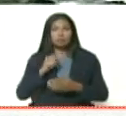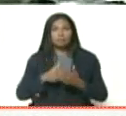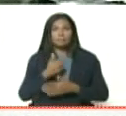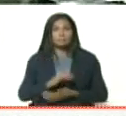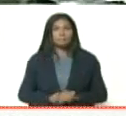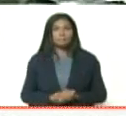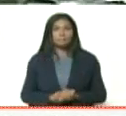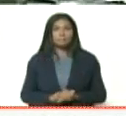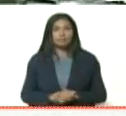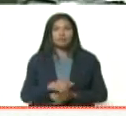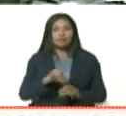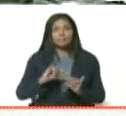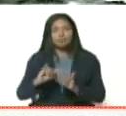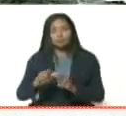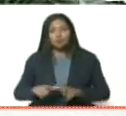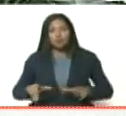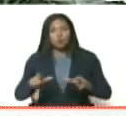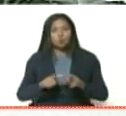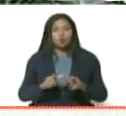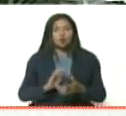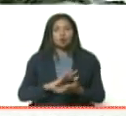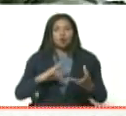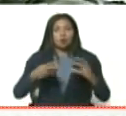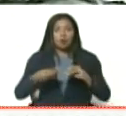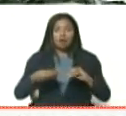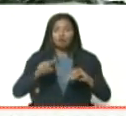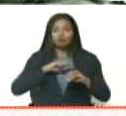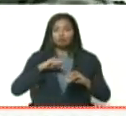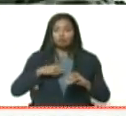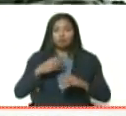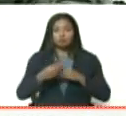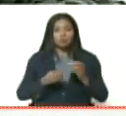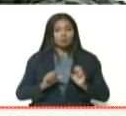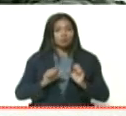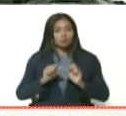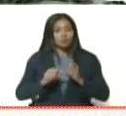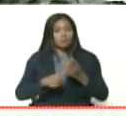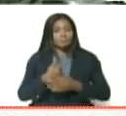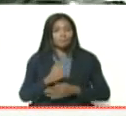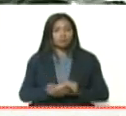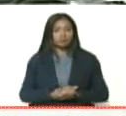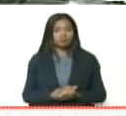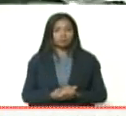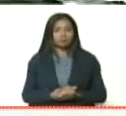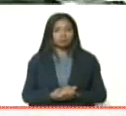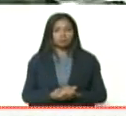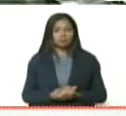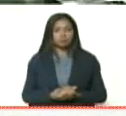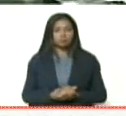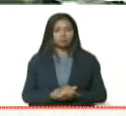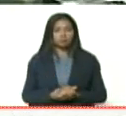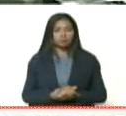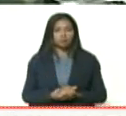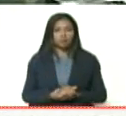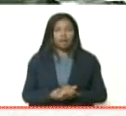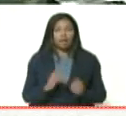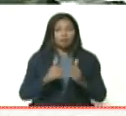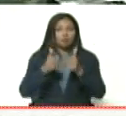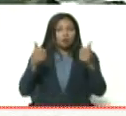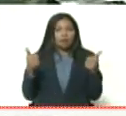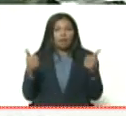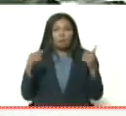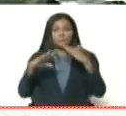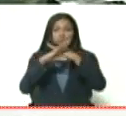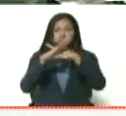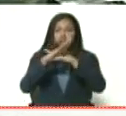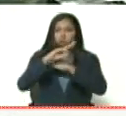este sector. De esta forma y con los CLAC, y como venimos avanzando, mi comandante jefe, que el bloqueo no ha logrado paralizarlo. Todo lo